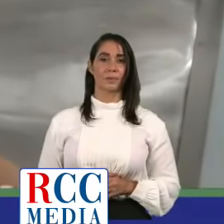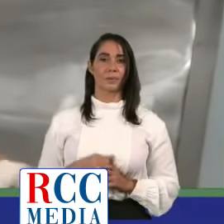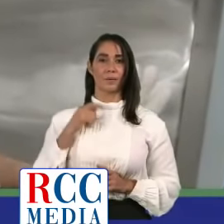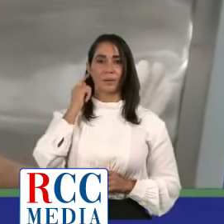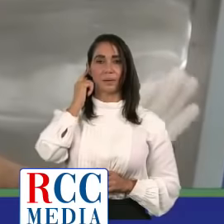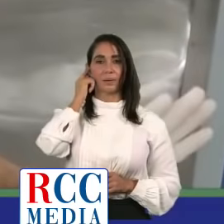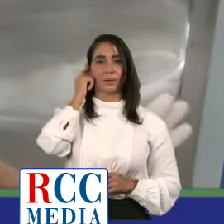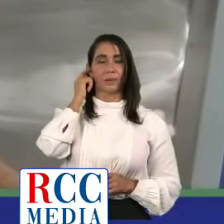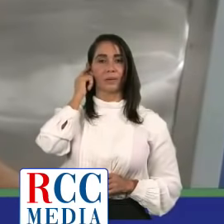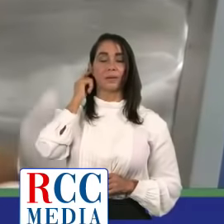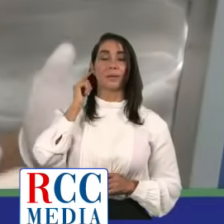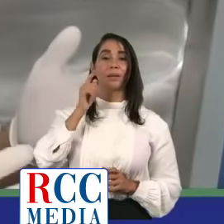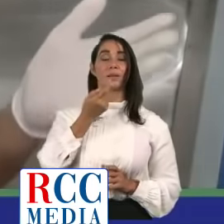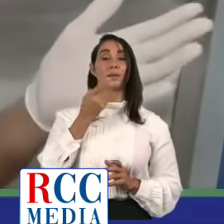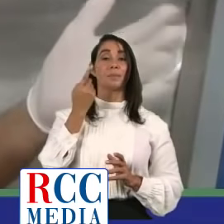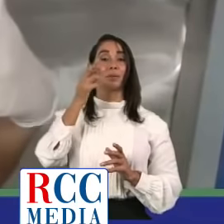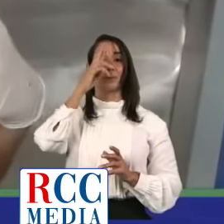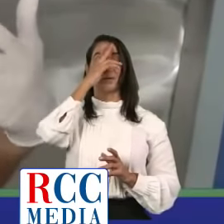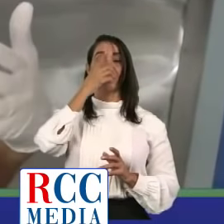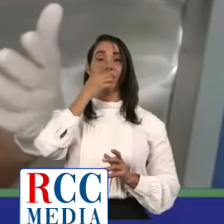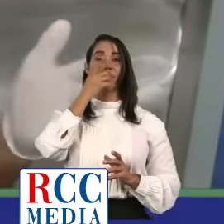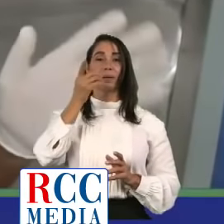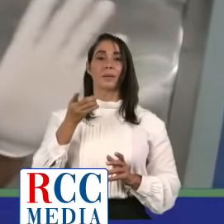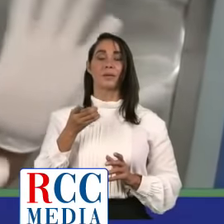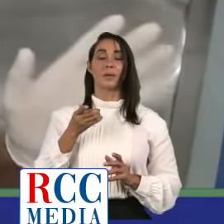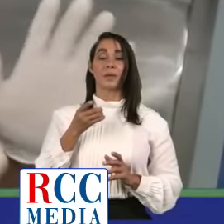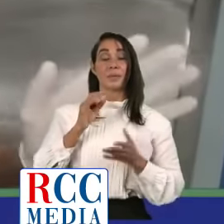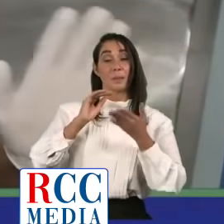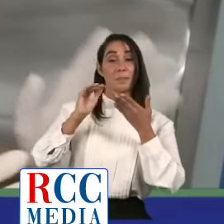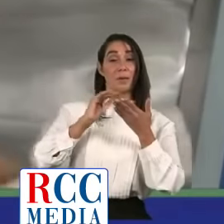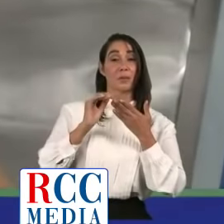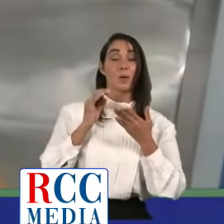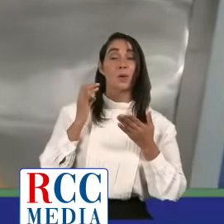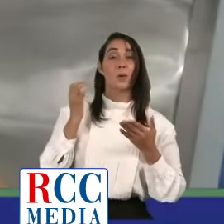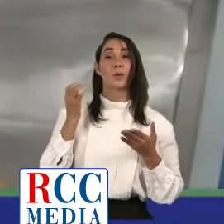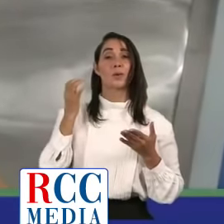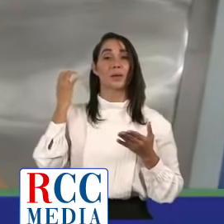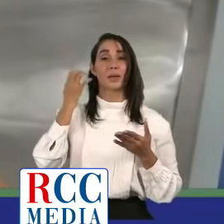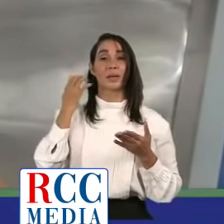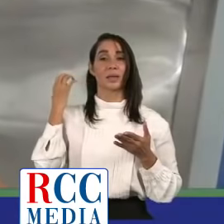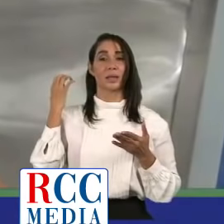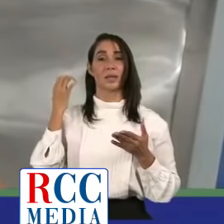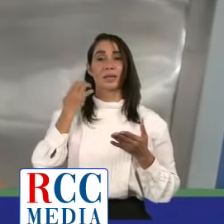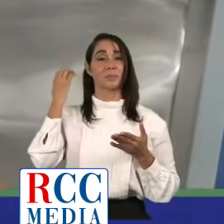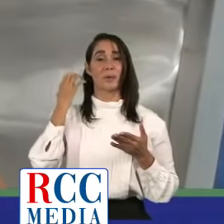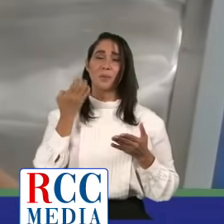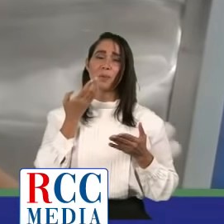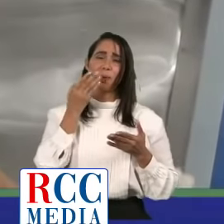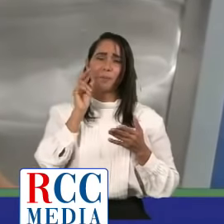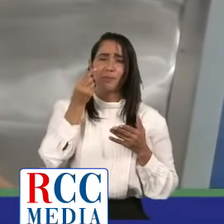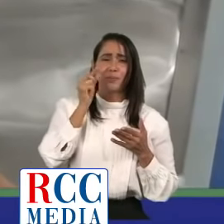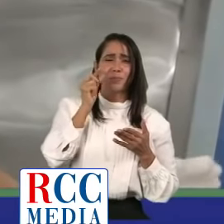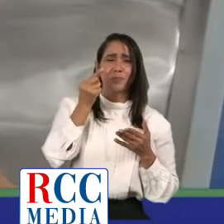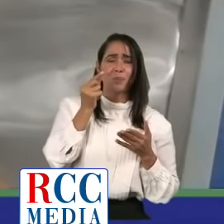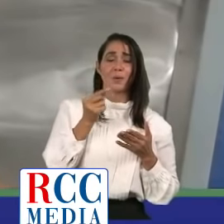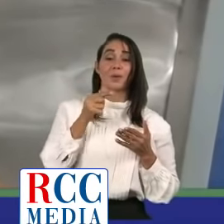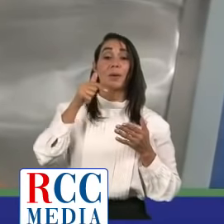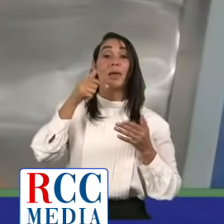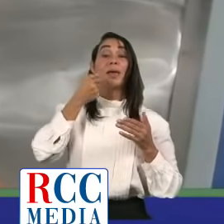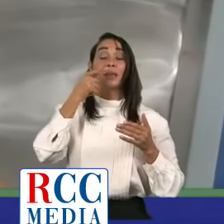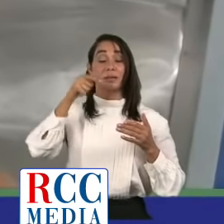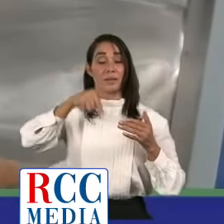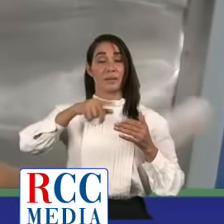Soy stato tratado, perdona por mi español, no hablo muy bien, ma soy stato tratado muy